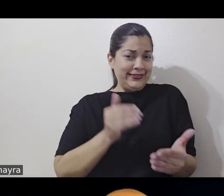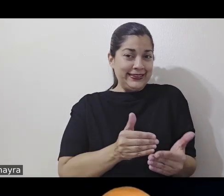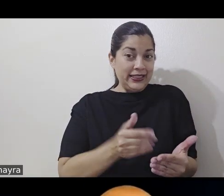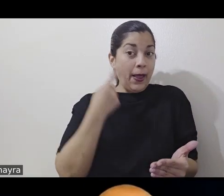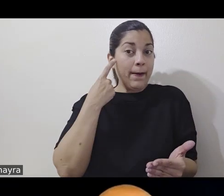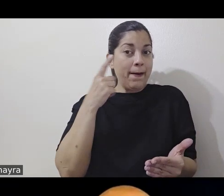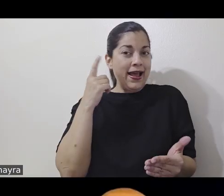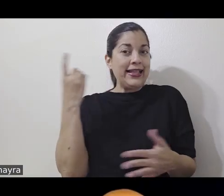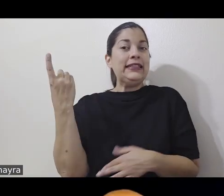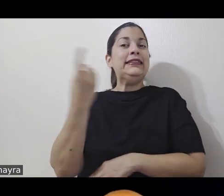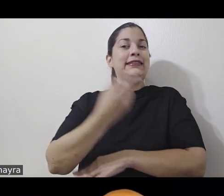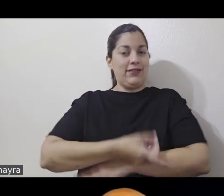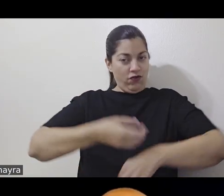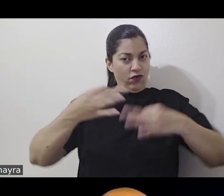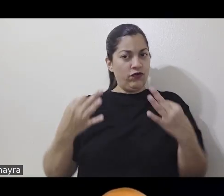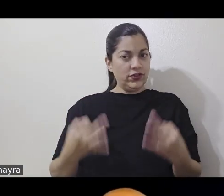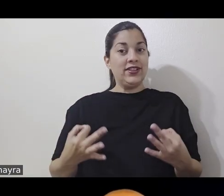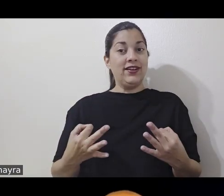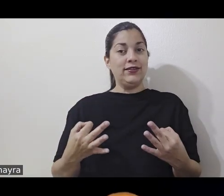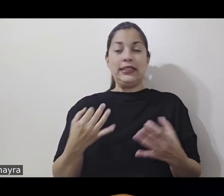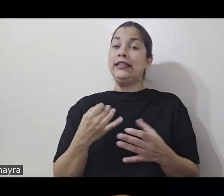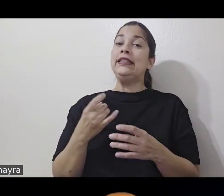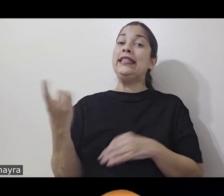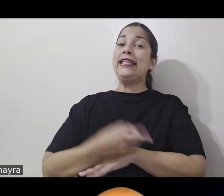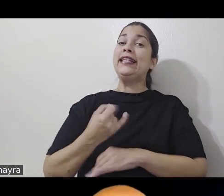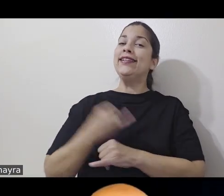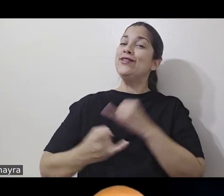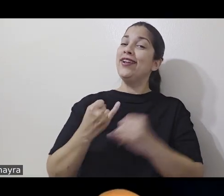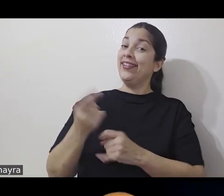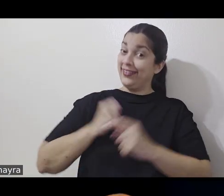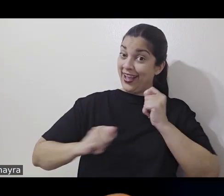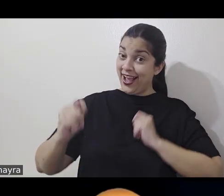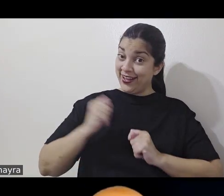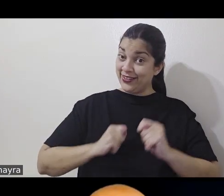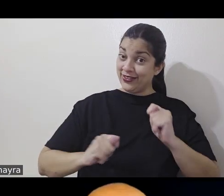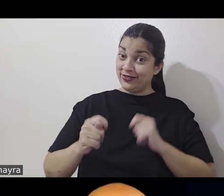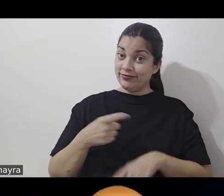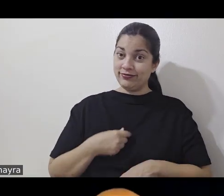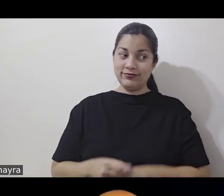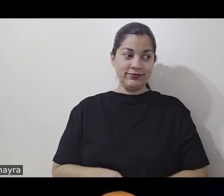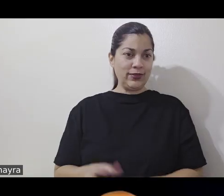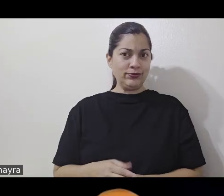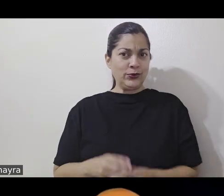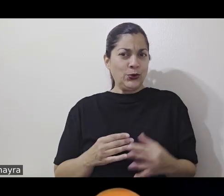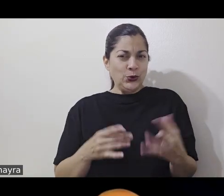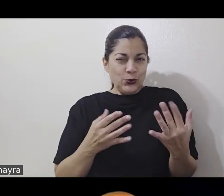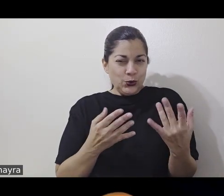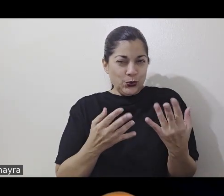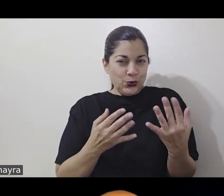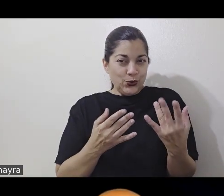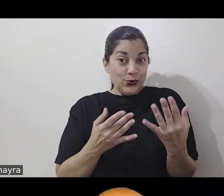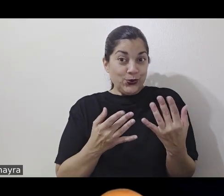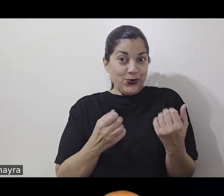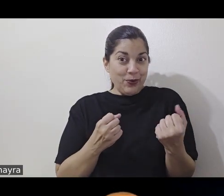de nada para el día oficial, el Día Internacional del Teatro. Que ¡pah! Redoble,